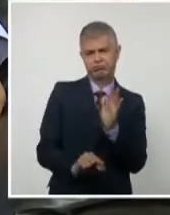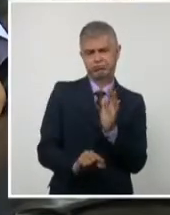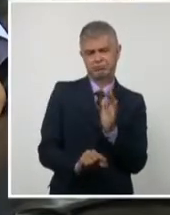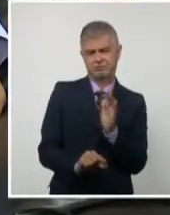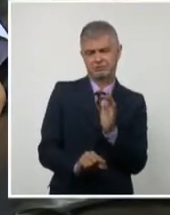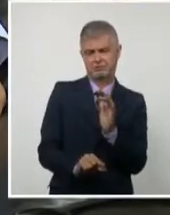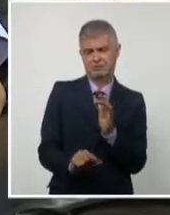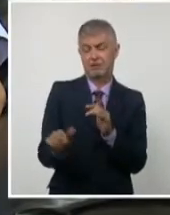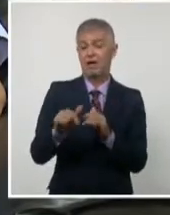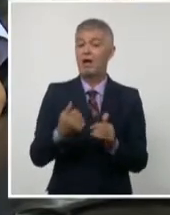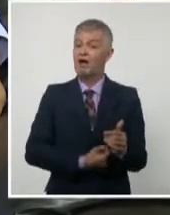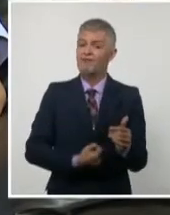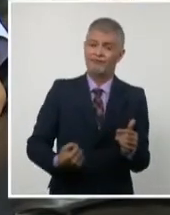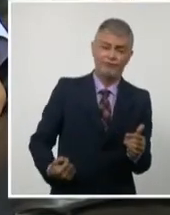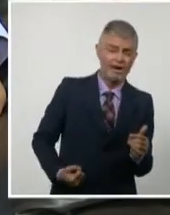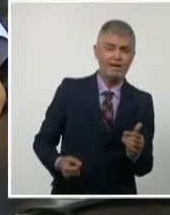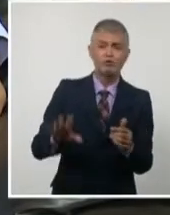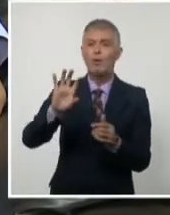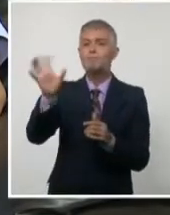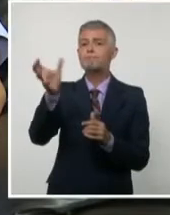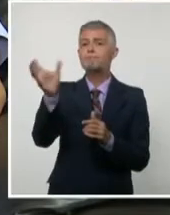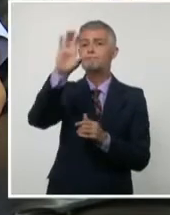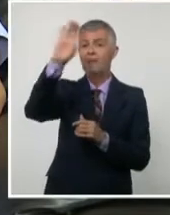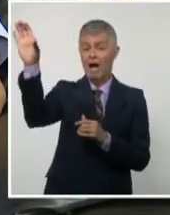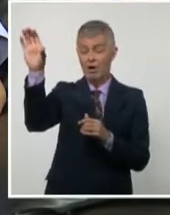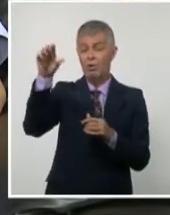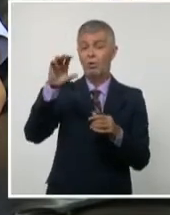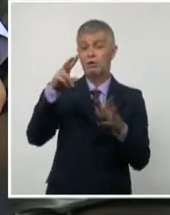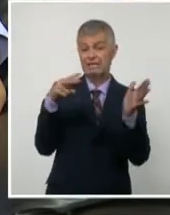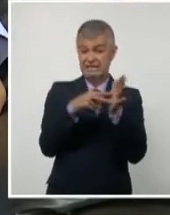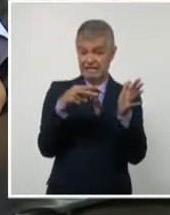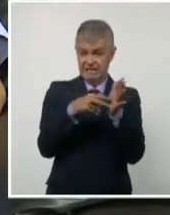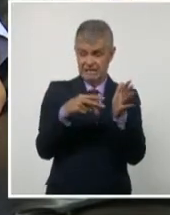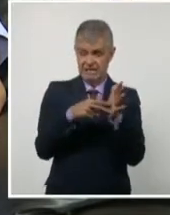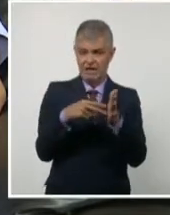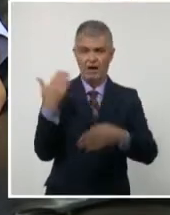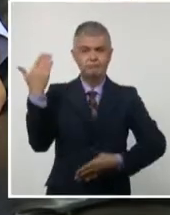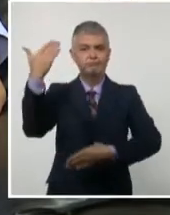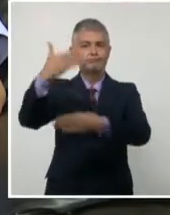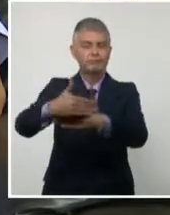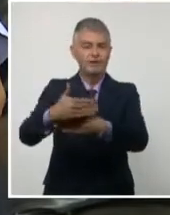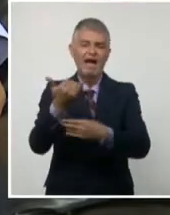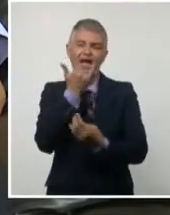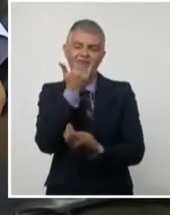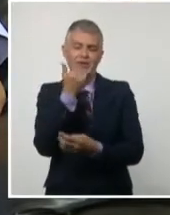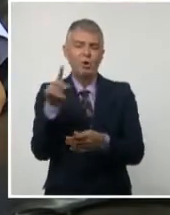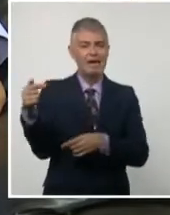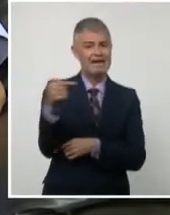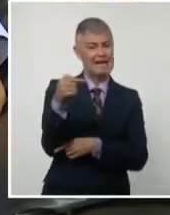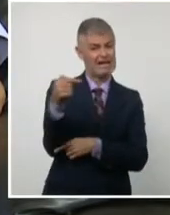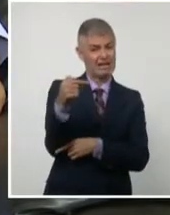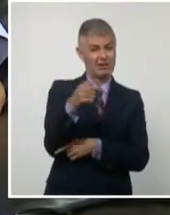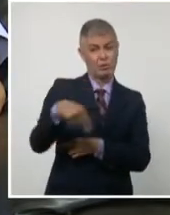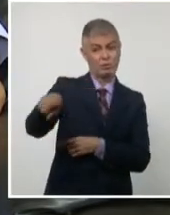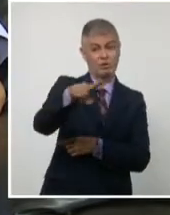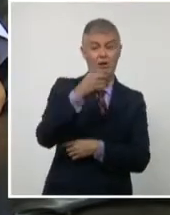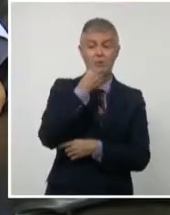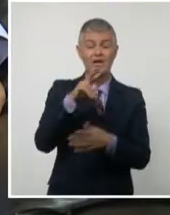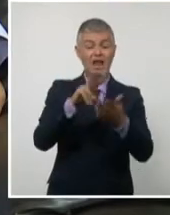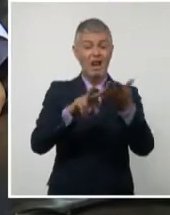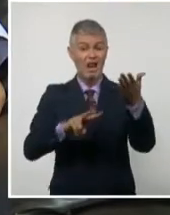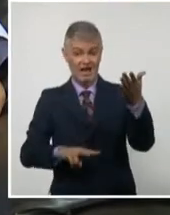intentos, grandes esfuerzos por parte del Banco Central de Siria para poner límite a estos efectos negativos. Ustedes pudieran leer en el